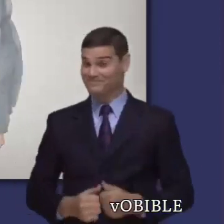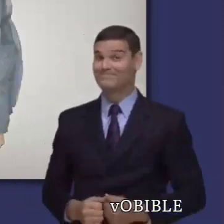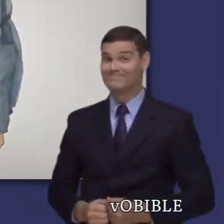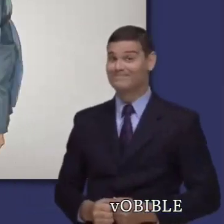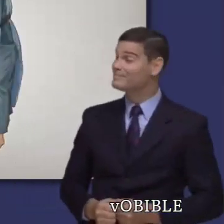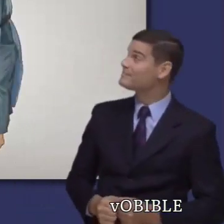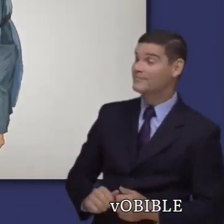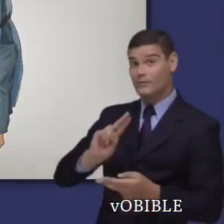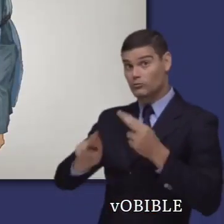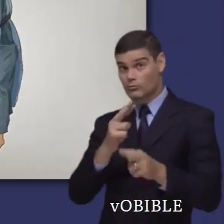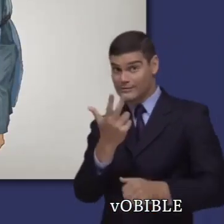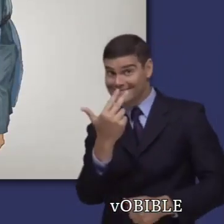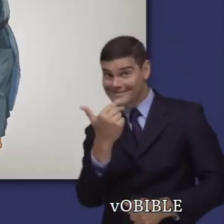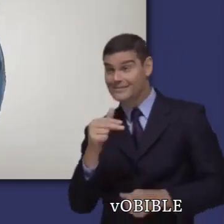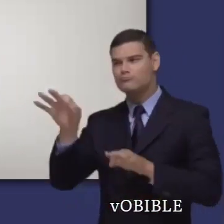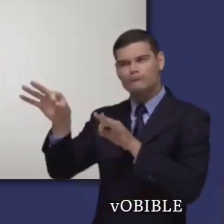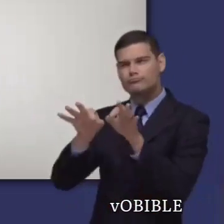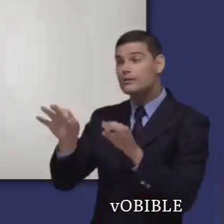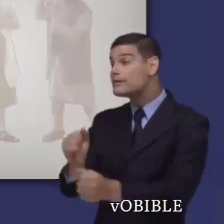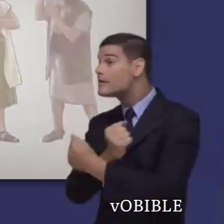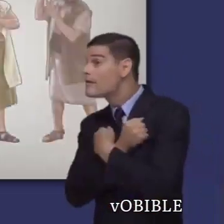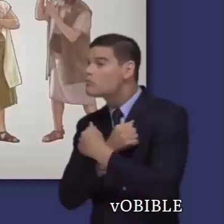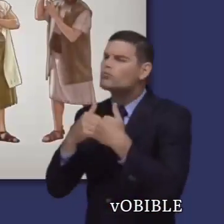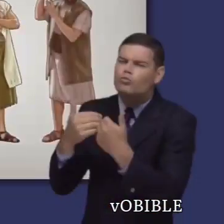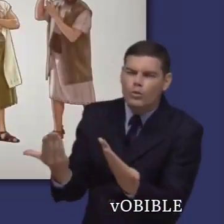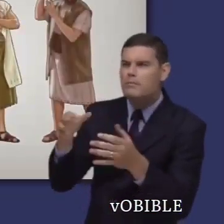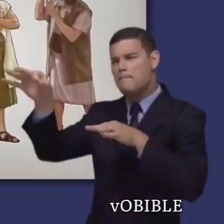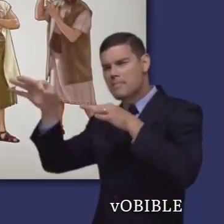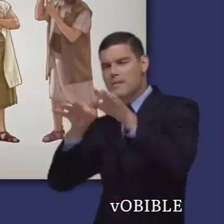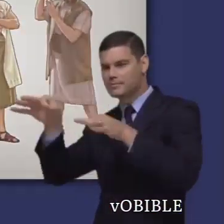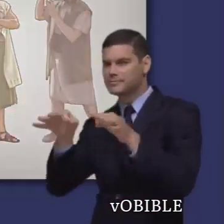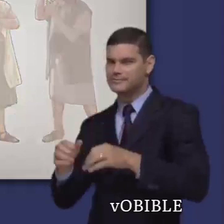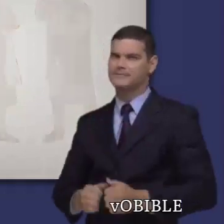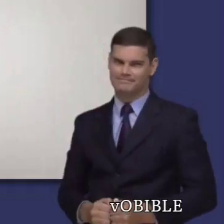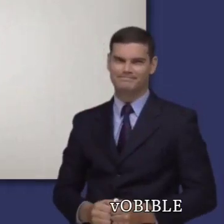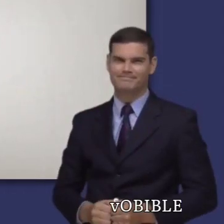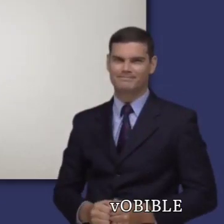El capítulo 13 describe lo que el amor hace y lo que no hace.